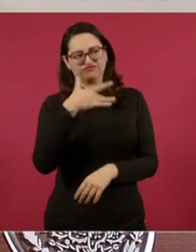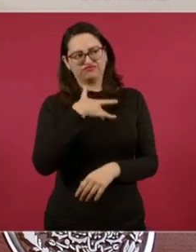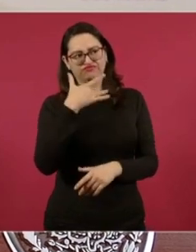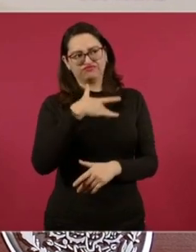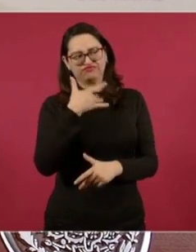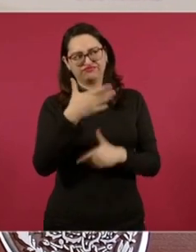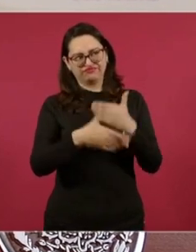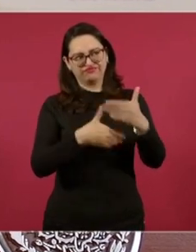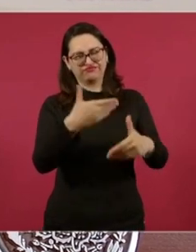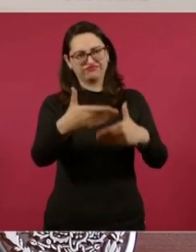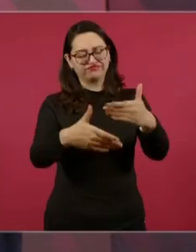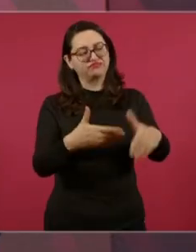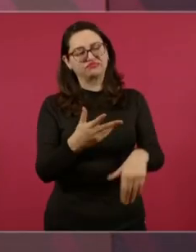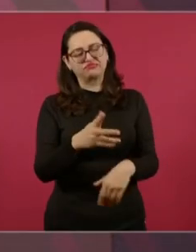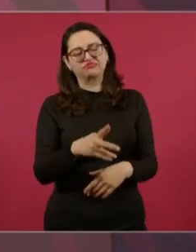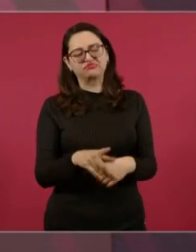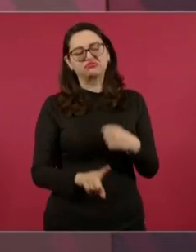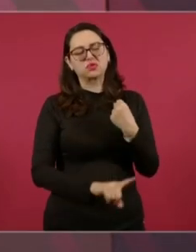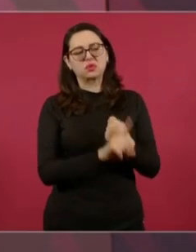no había nada.